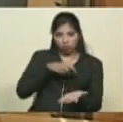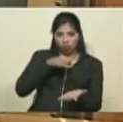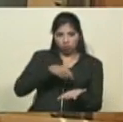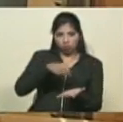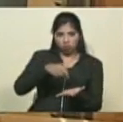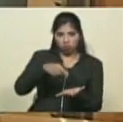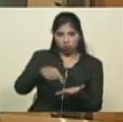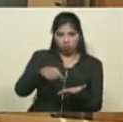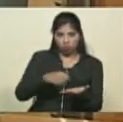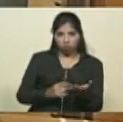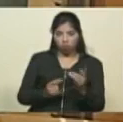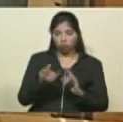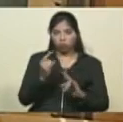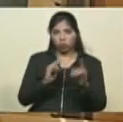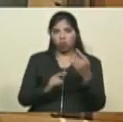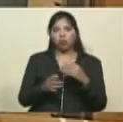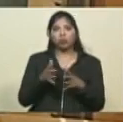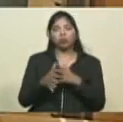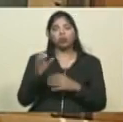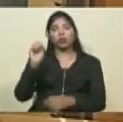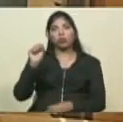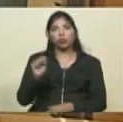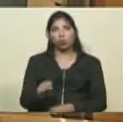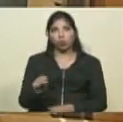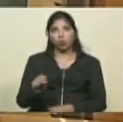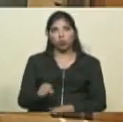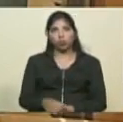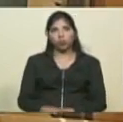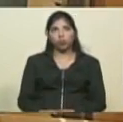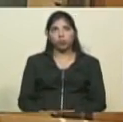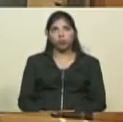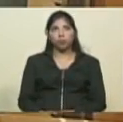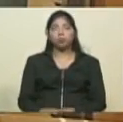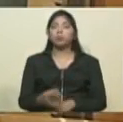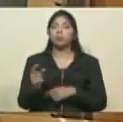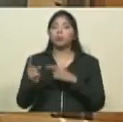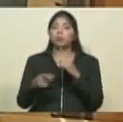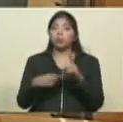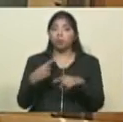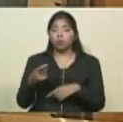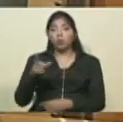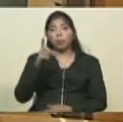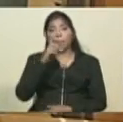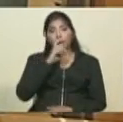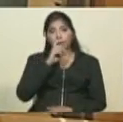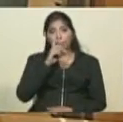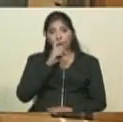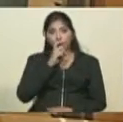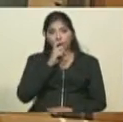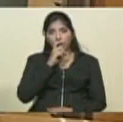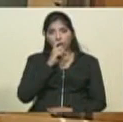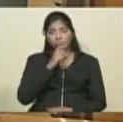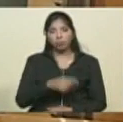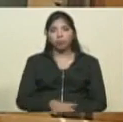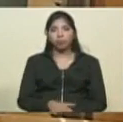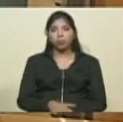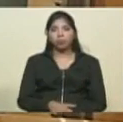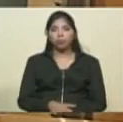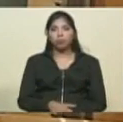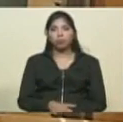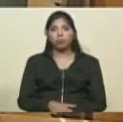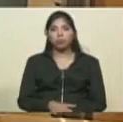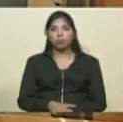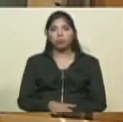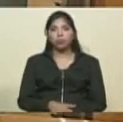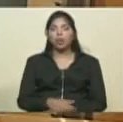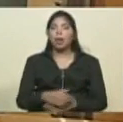Sur. De igual forma, el presidente de la República delineó un conjunto de acciones de la siguiente forma: el establecimiento de un